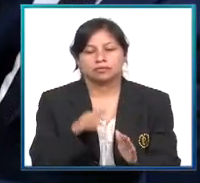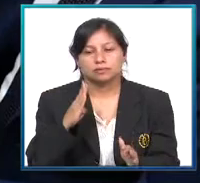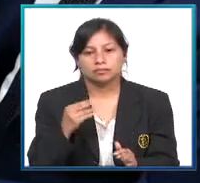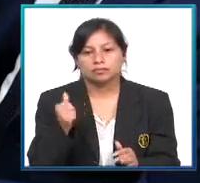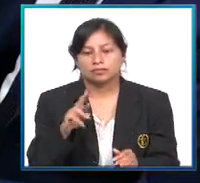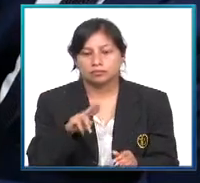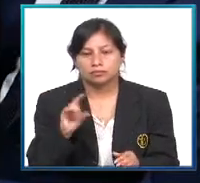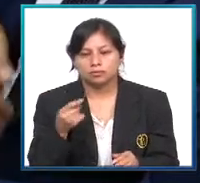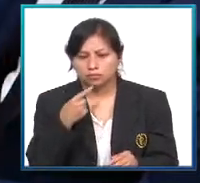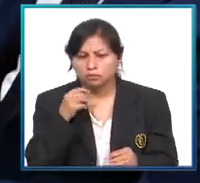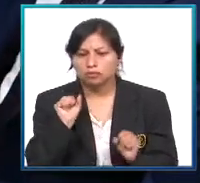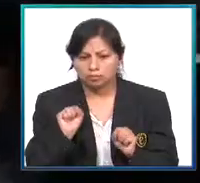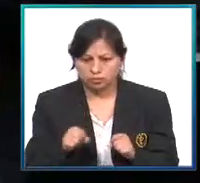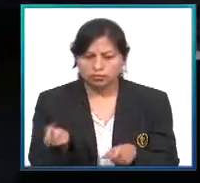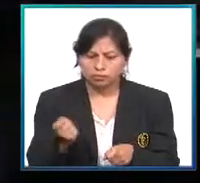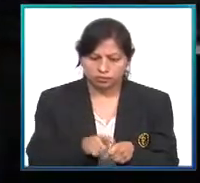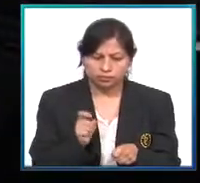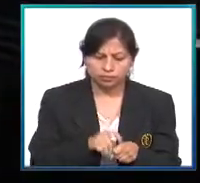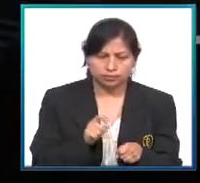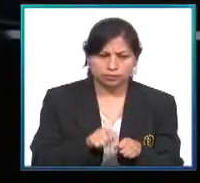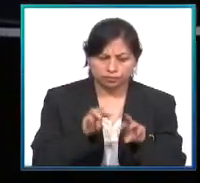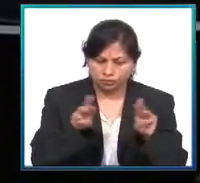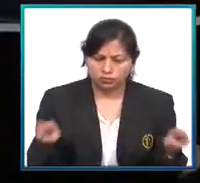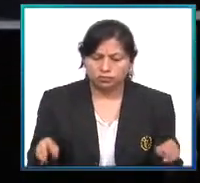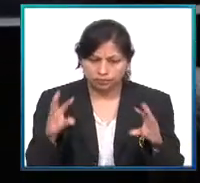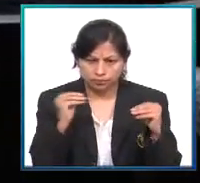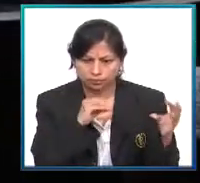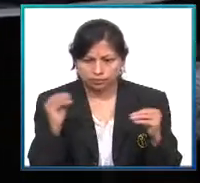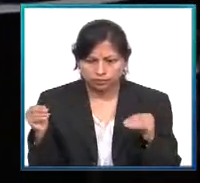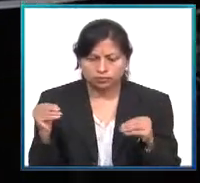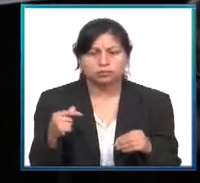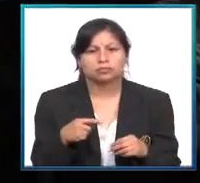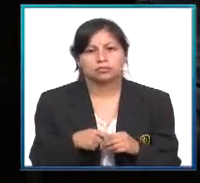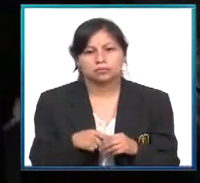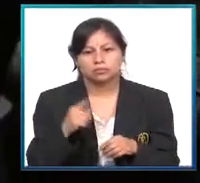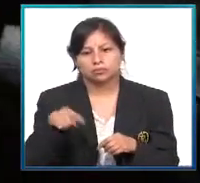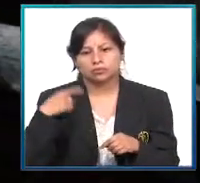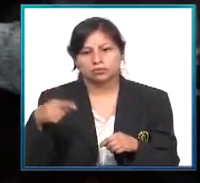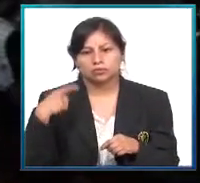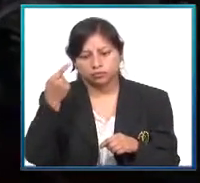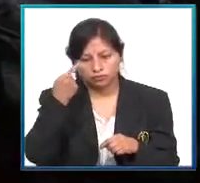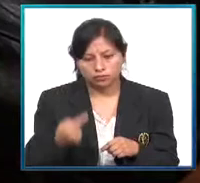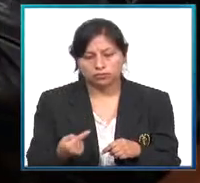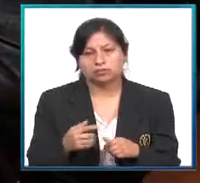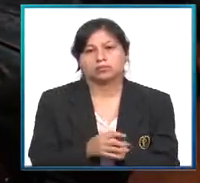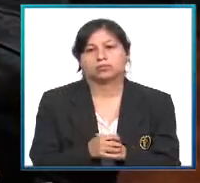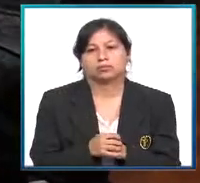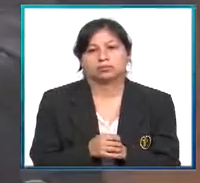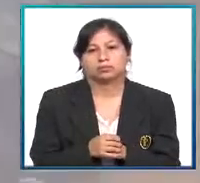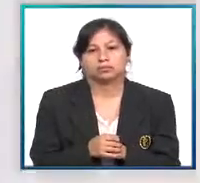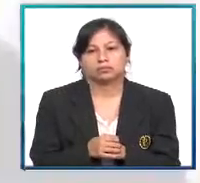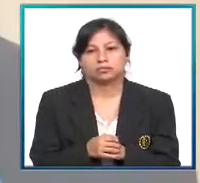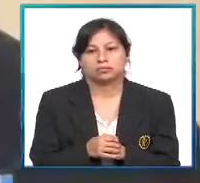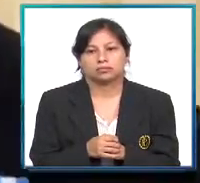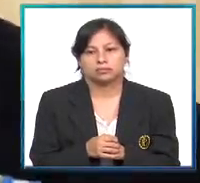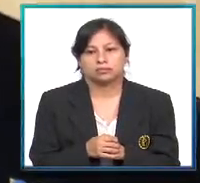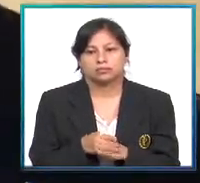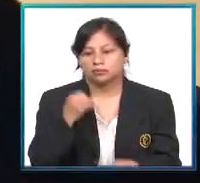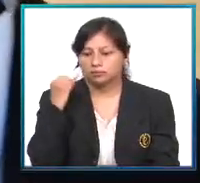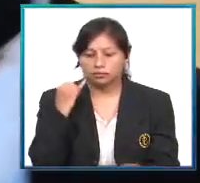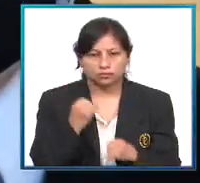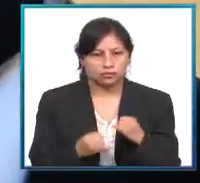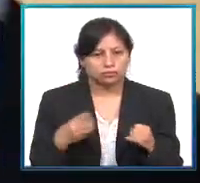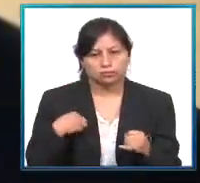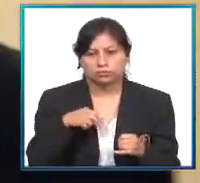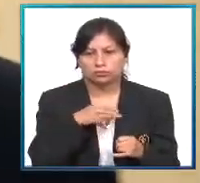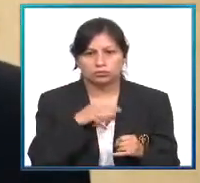se mostraron anuentes a participar en mesas de diálogo que se llevarán a cabo en los próximos días. Es definitivo,